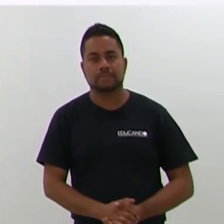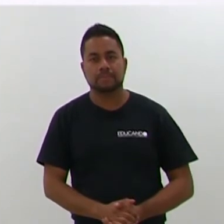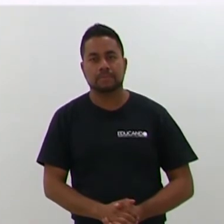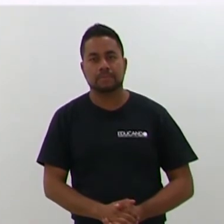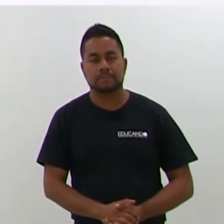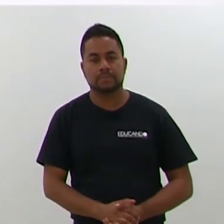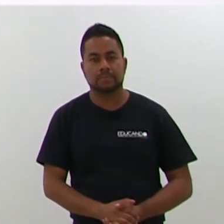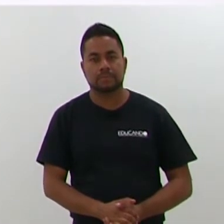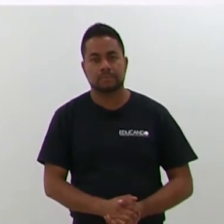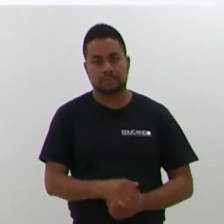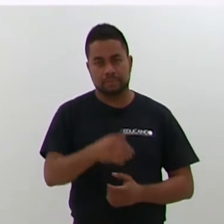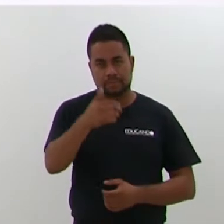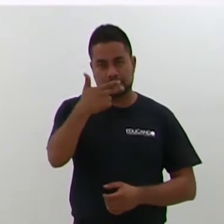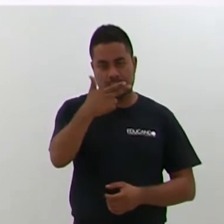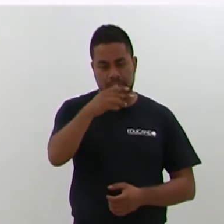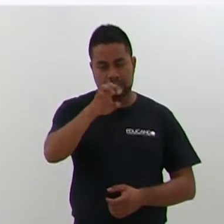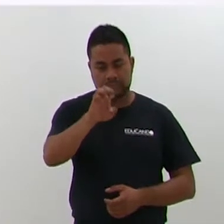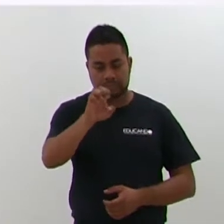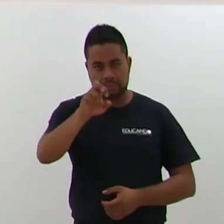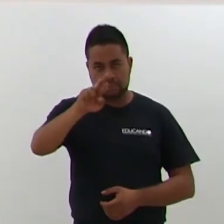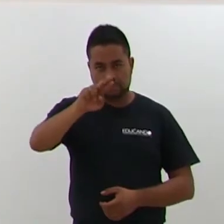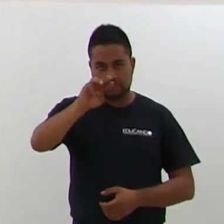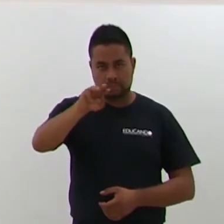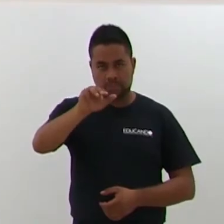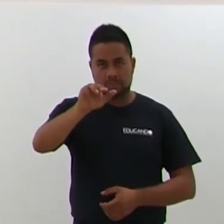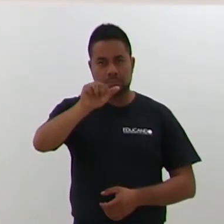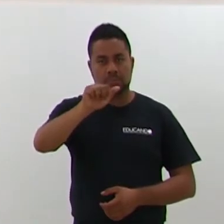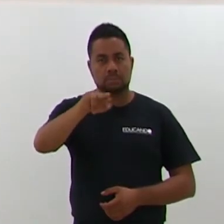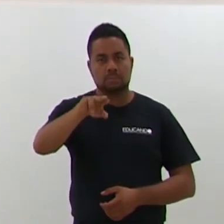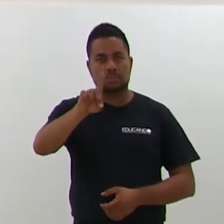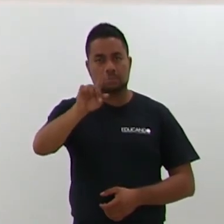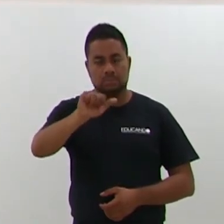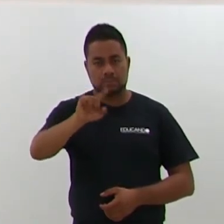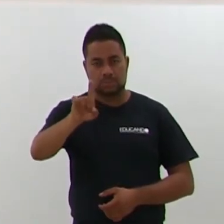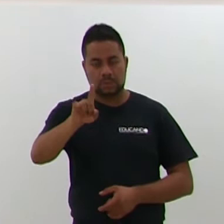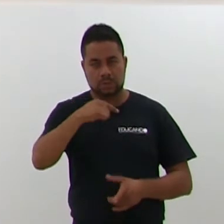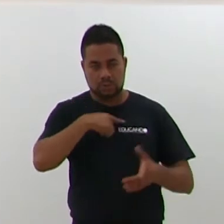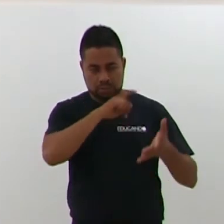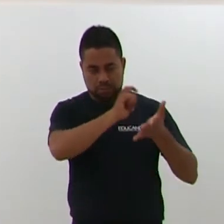¿Verdad? Hermandad. La voy a escribir de este lado.